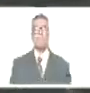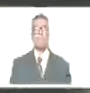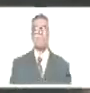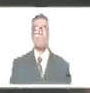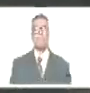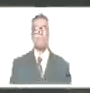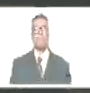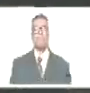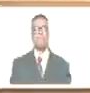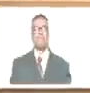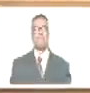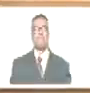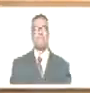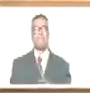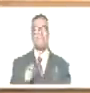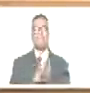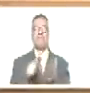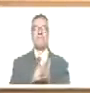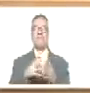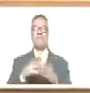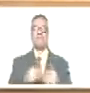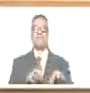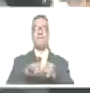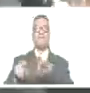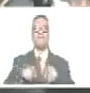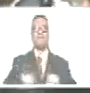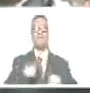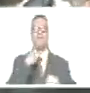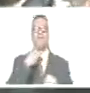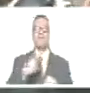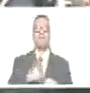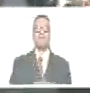Siguiente punto del orden del día, señora secretaria.